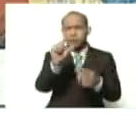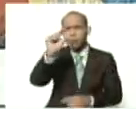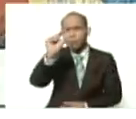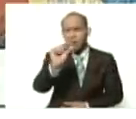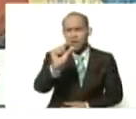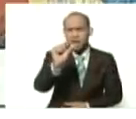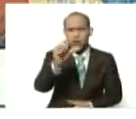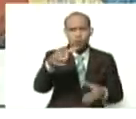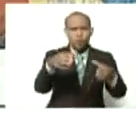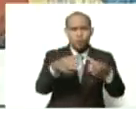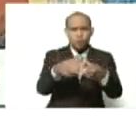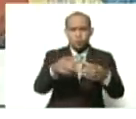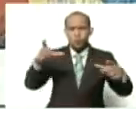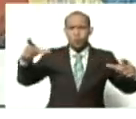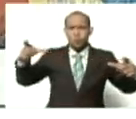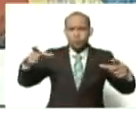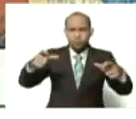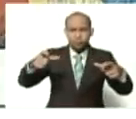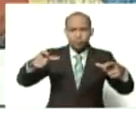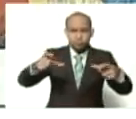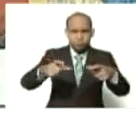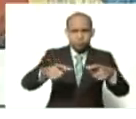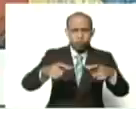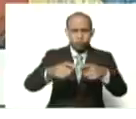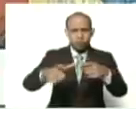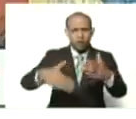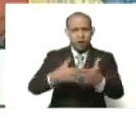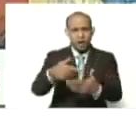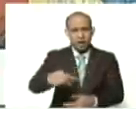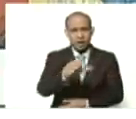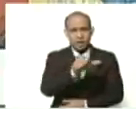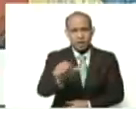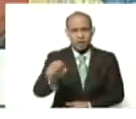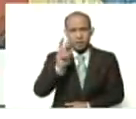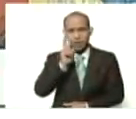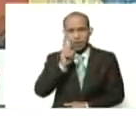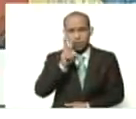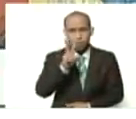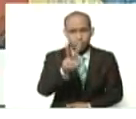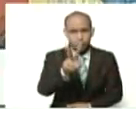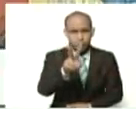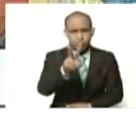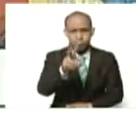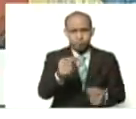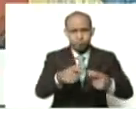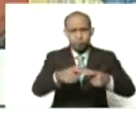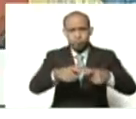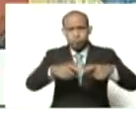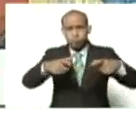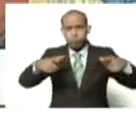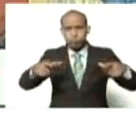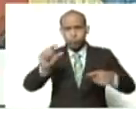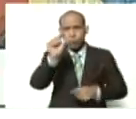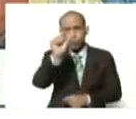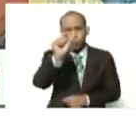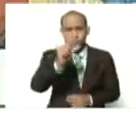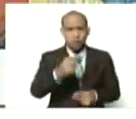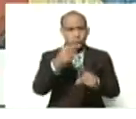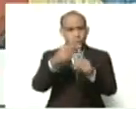pequeña tendencia a la reducción hasta esta semana, cuando observamos un pequeño incremento de casos